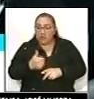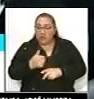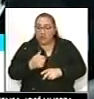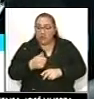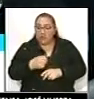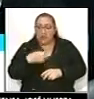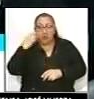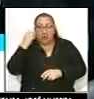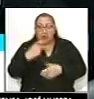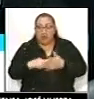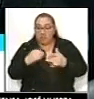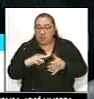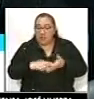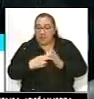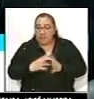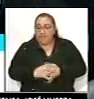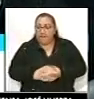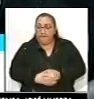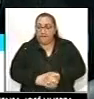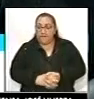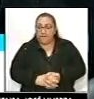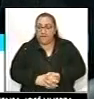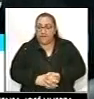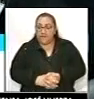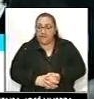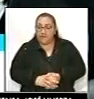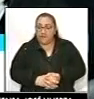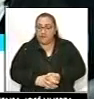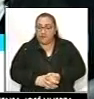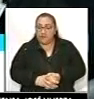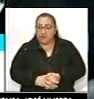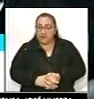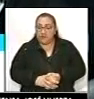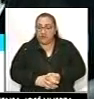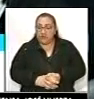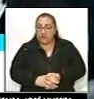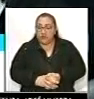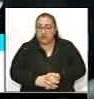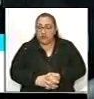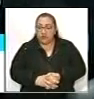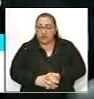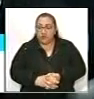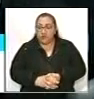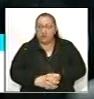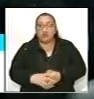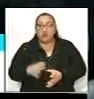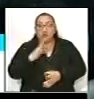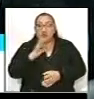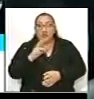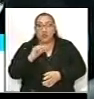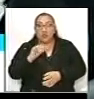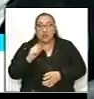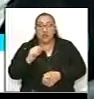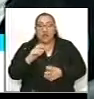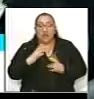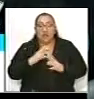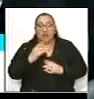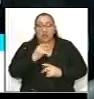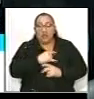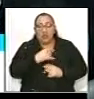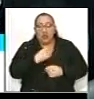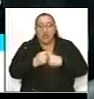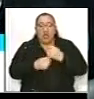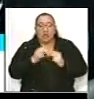opciones de reparación que se manejan. Hablo de reserva de vacantes en universidades, que se da desde el